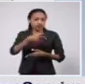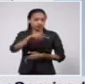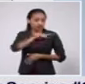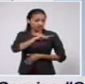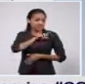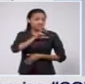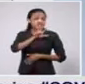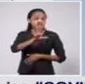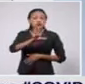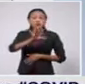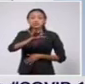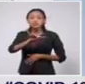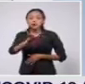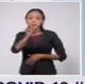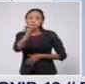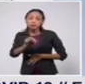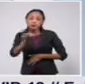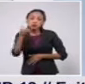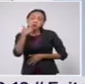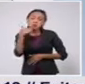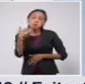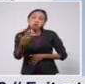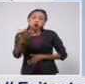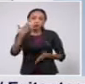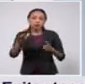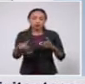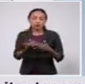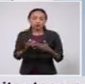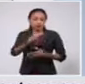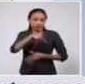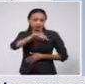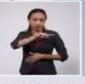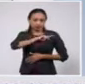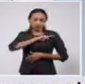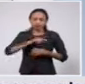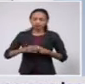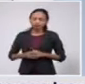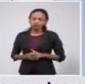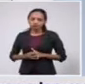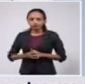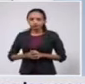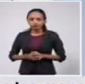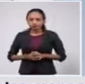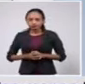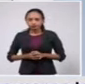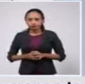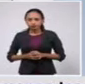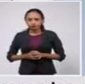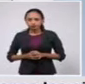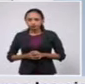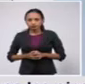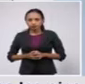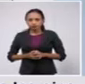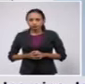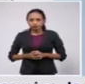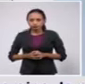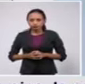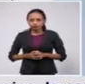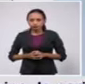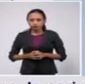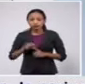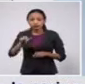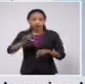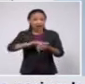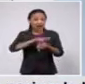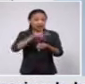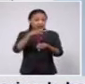56 personas más se confirman con COVID-19, y esto hace que la positividad de las